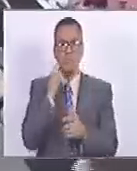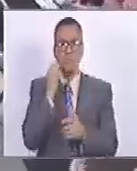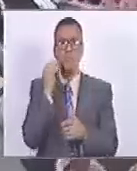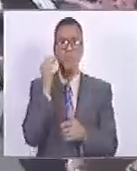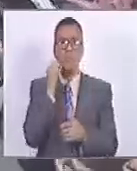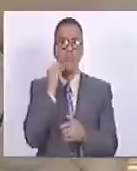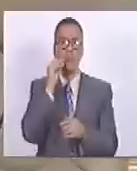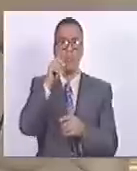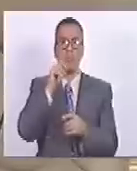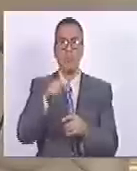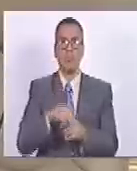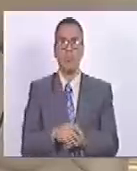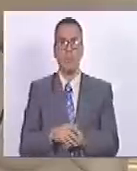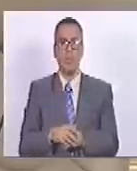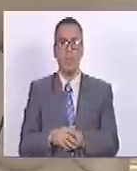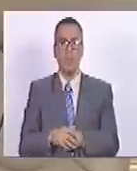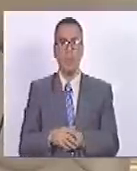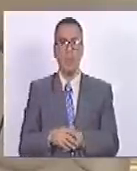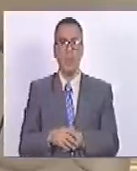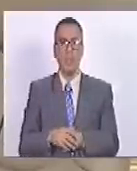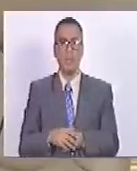¡Imbéciles!